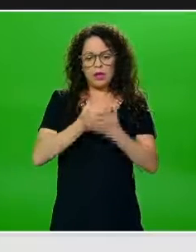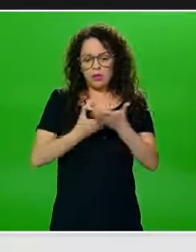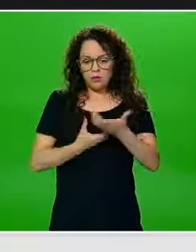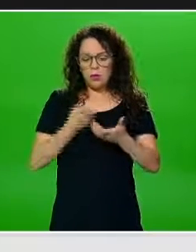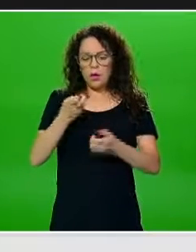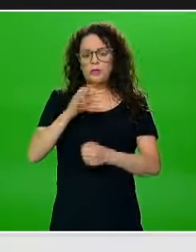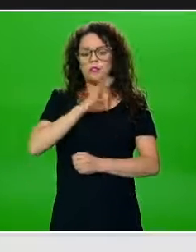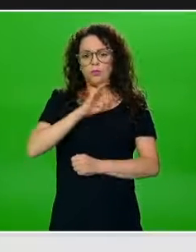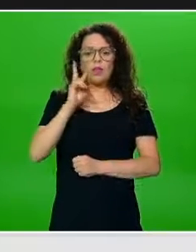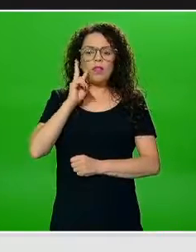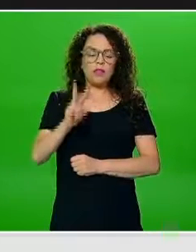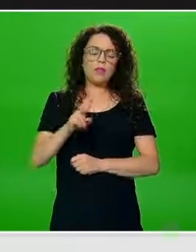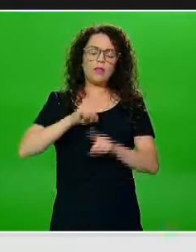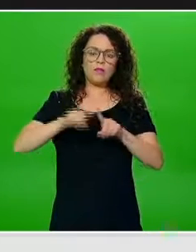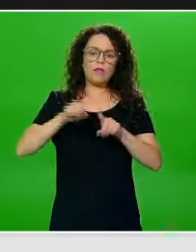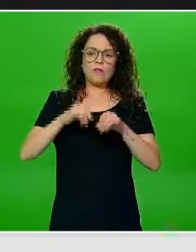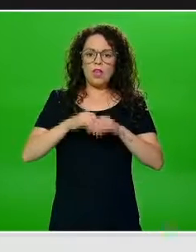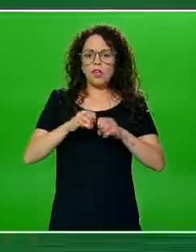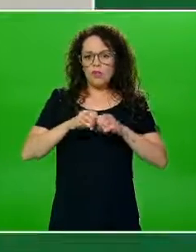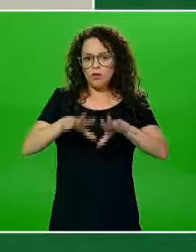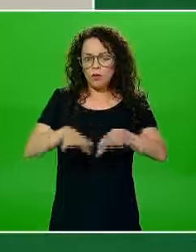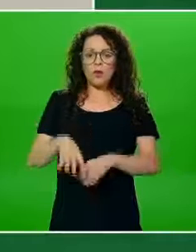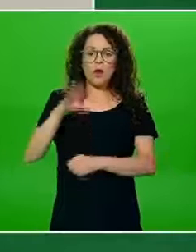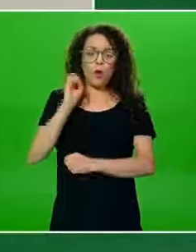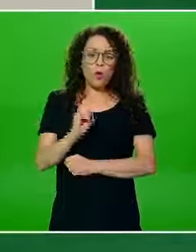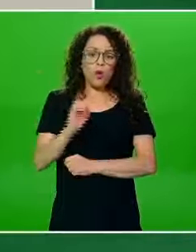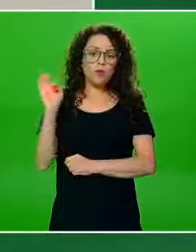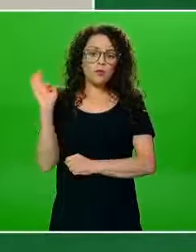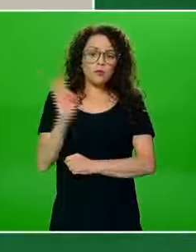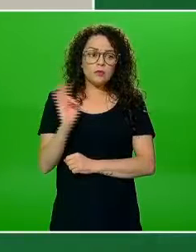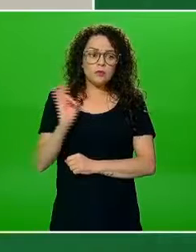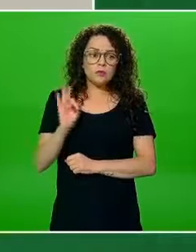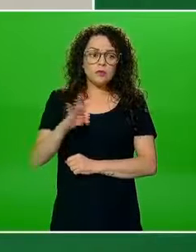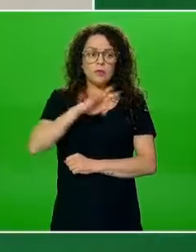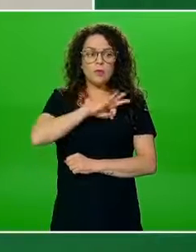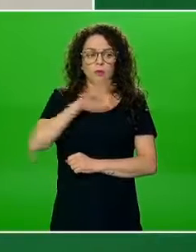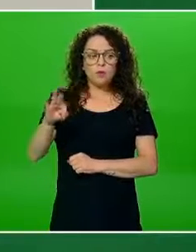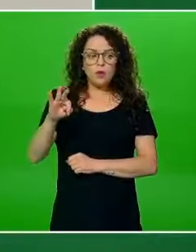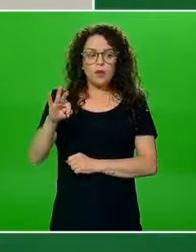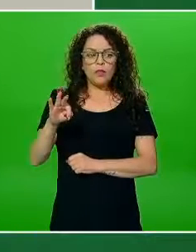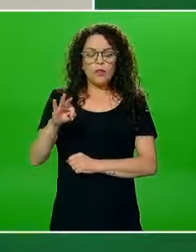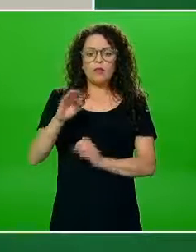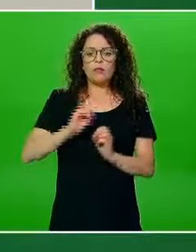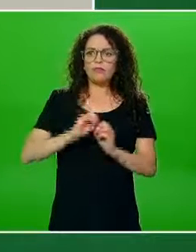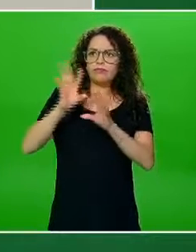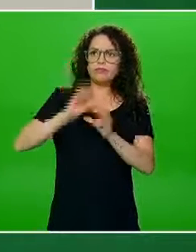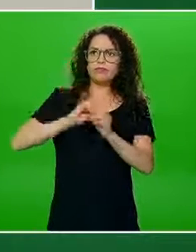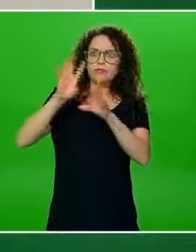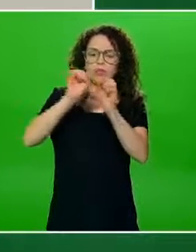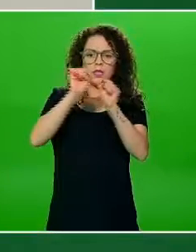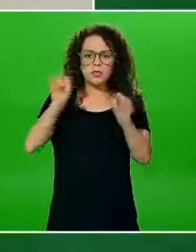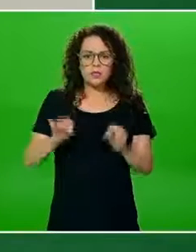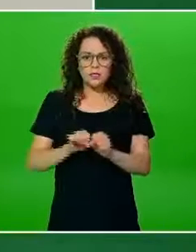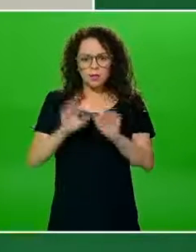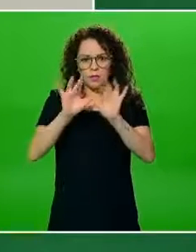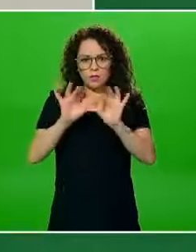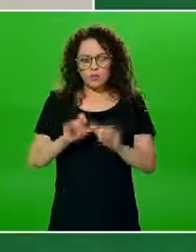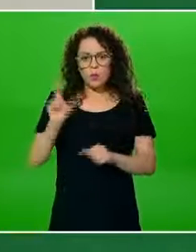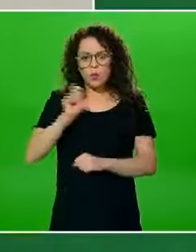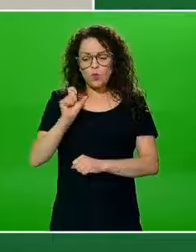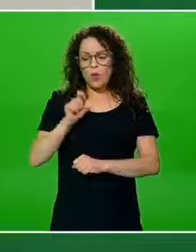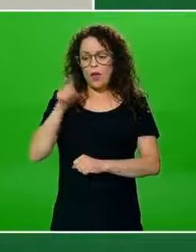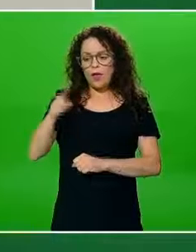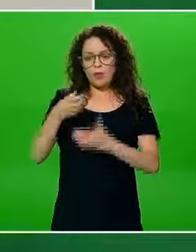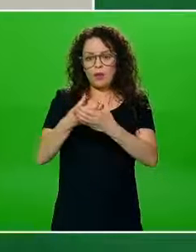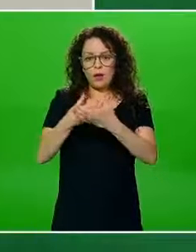funcionar y subir la información, o en su momento esa captura pues podrá subir al sistema cuando el equipo se conecte